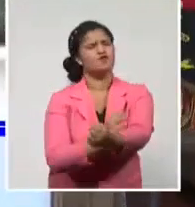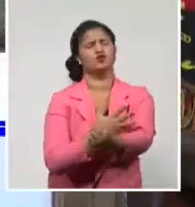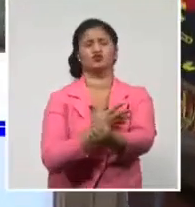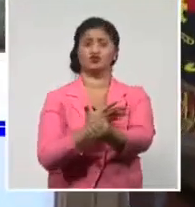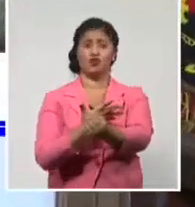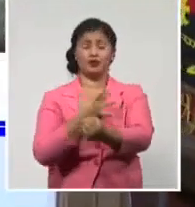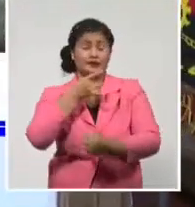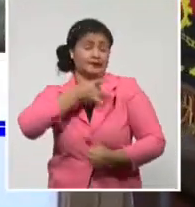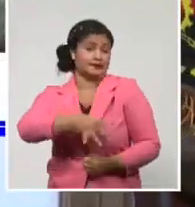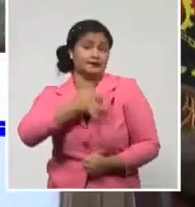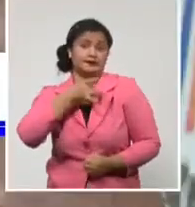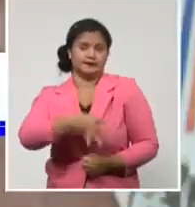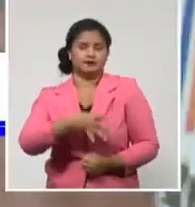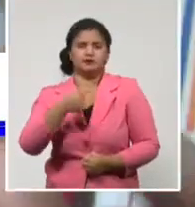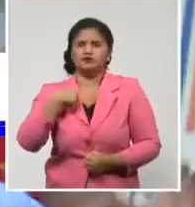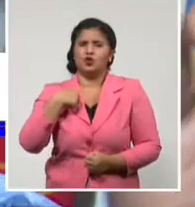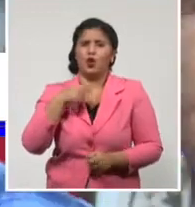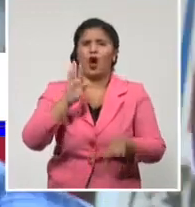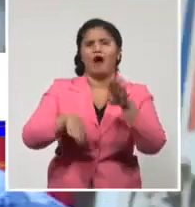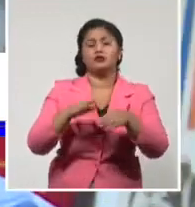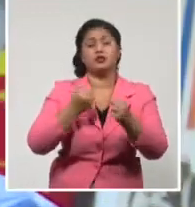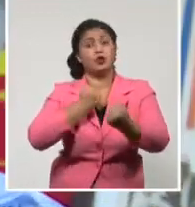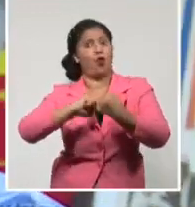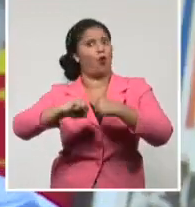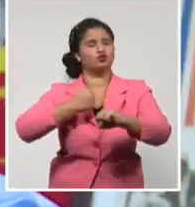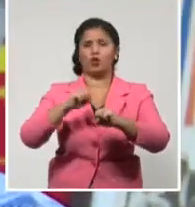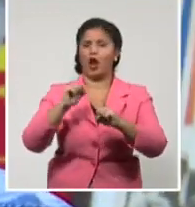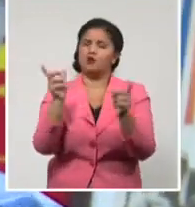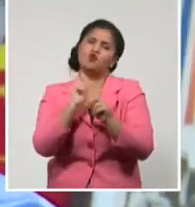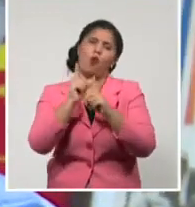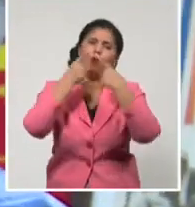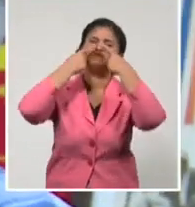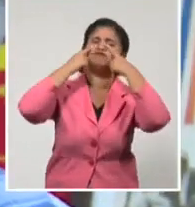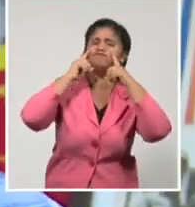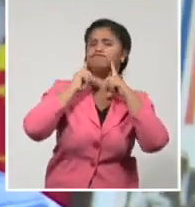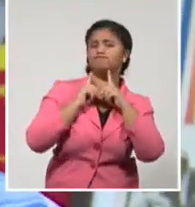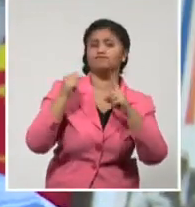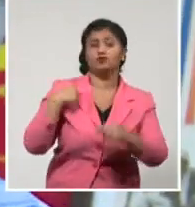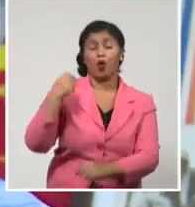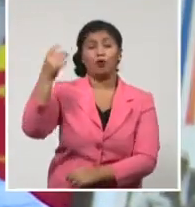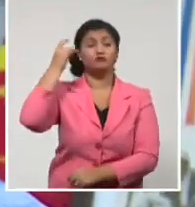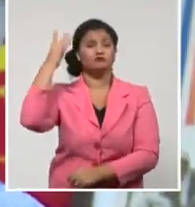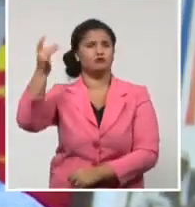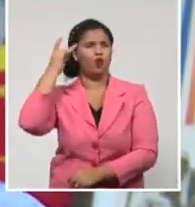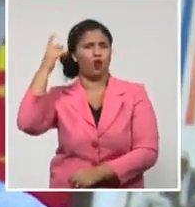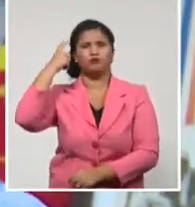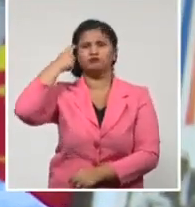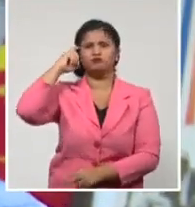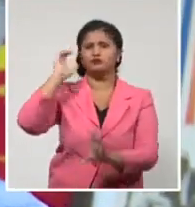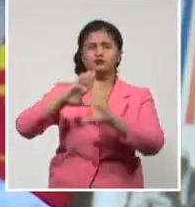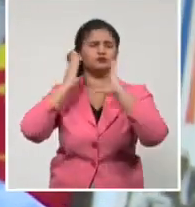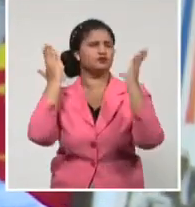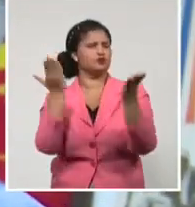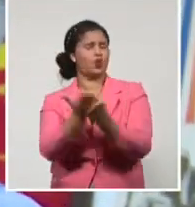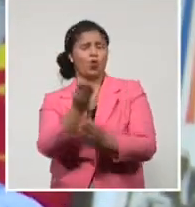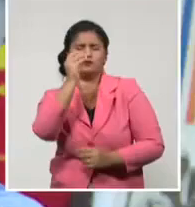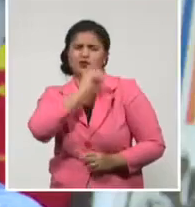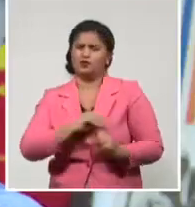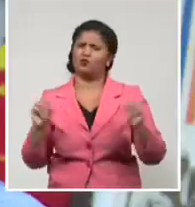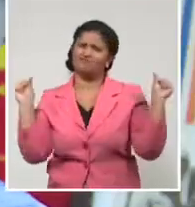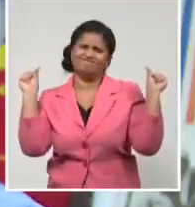y tiene que aguantar tema 9 d el sentido de ser humano